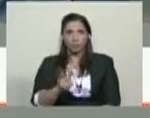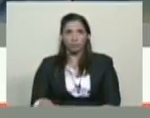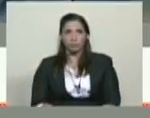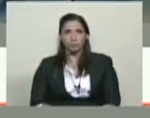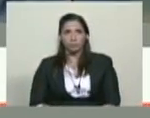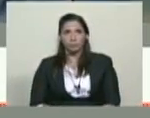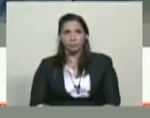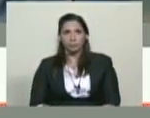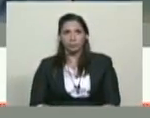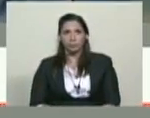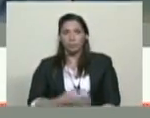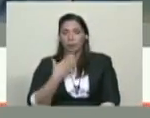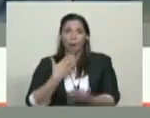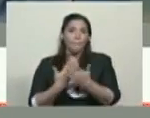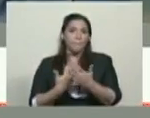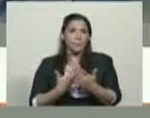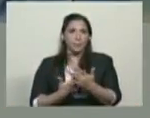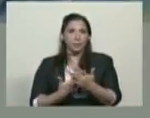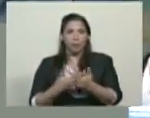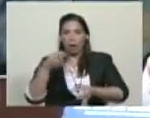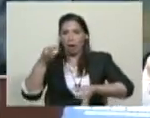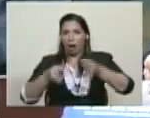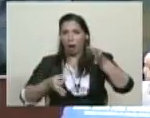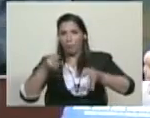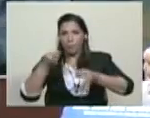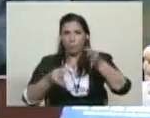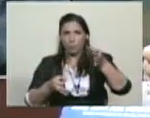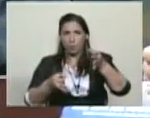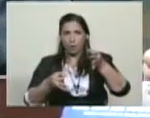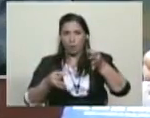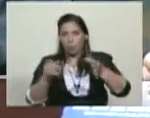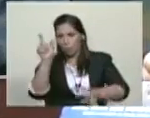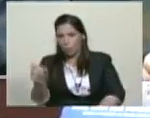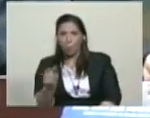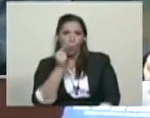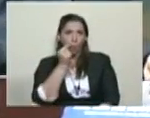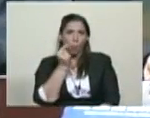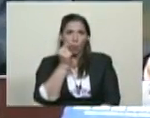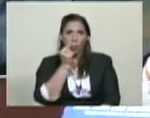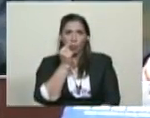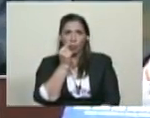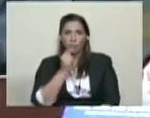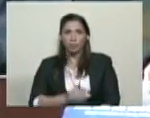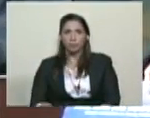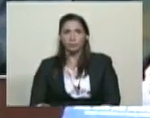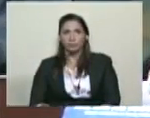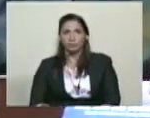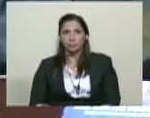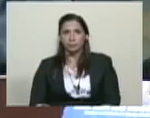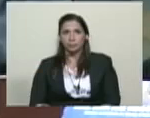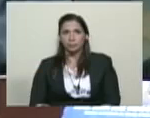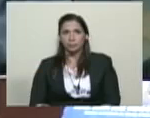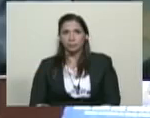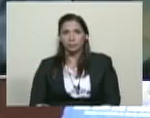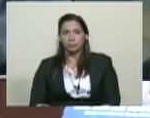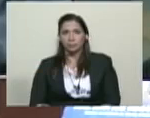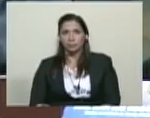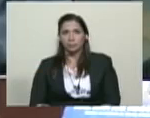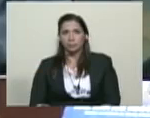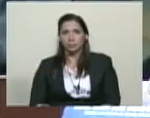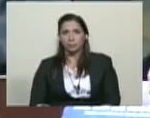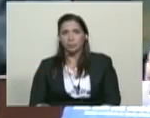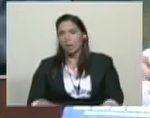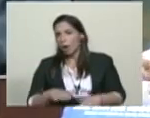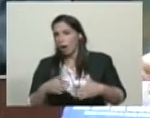a petición del abogado Otoniel paut en virtud del flagrante desacato en que se